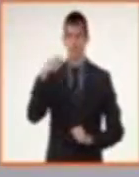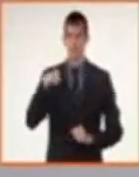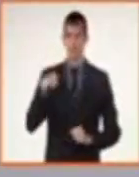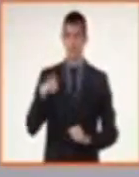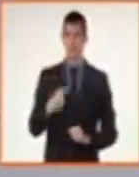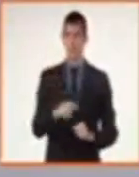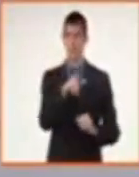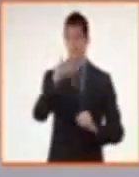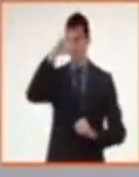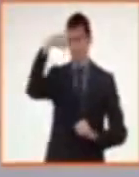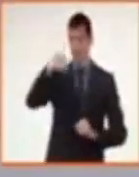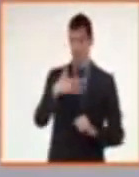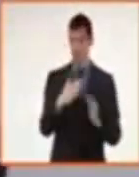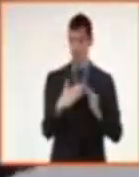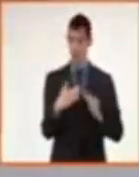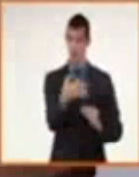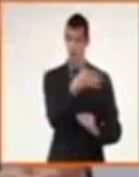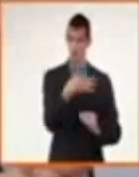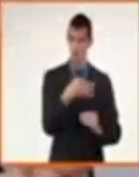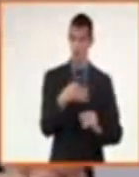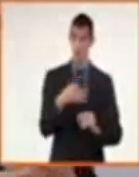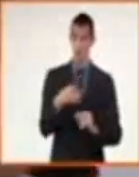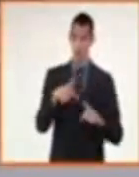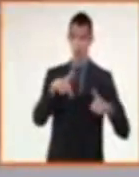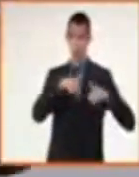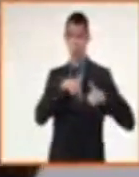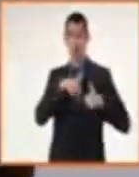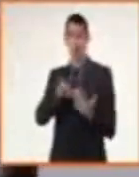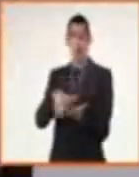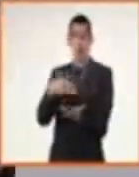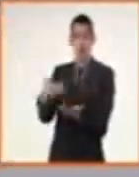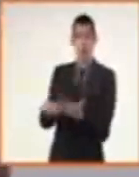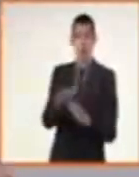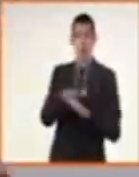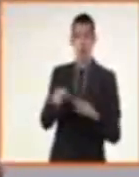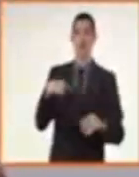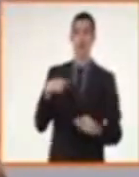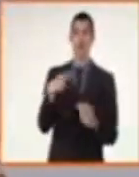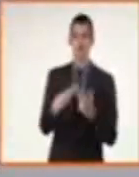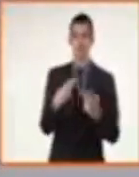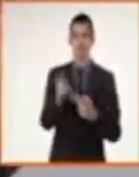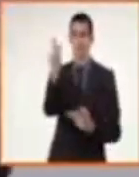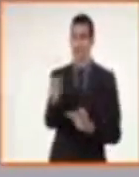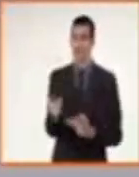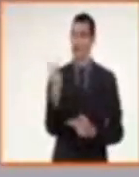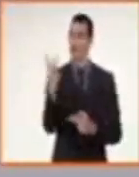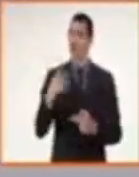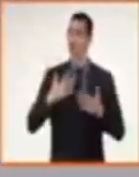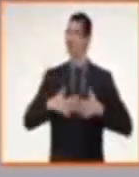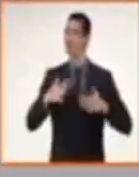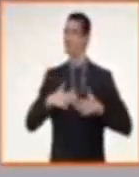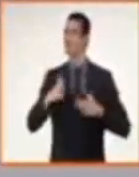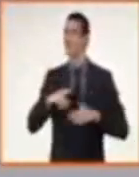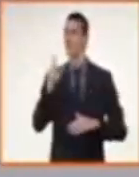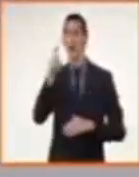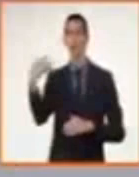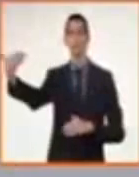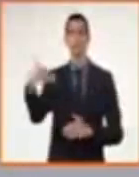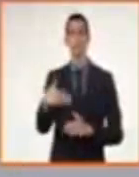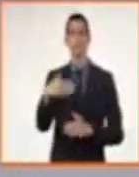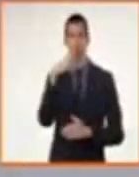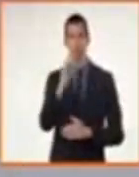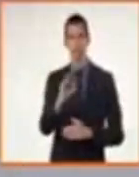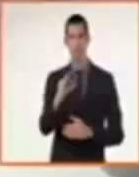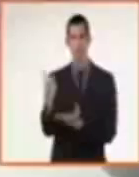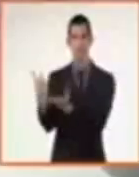reclamo de mis electores. Claro. Y eso nos da la medida de cuánta sistematicidad hace falta de esos diputados en la base